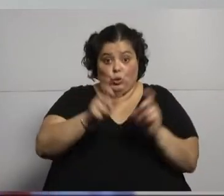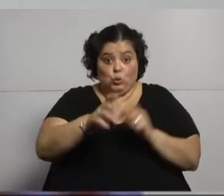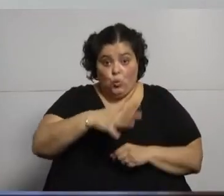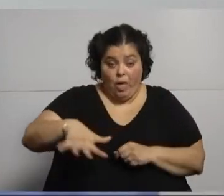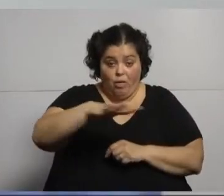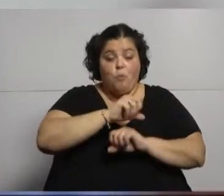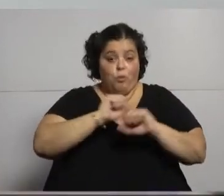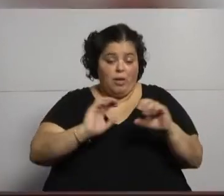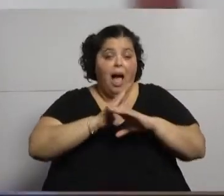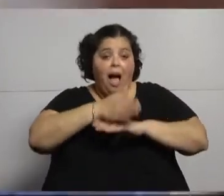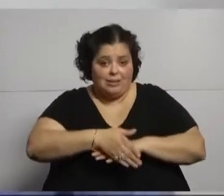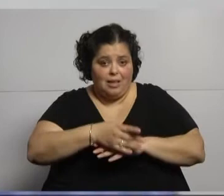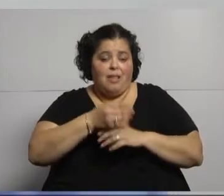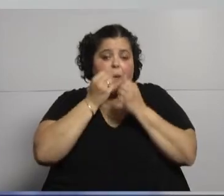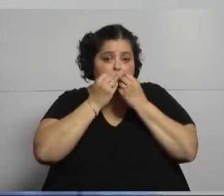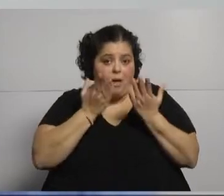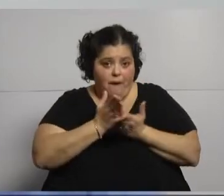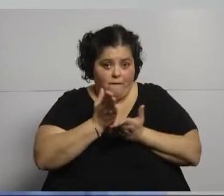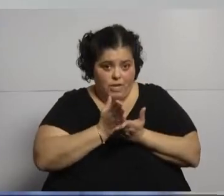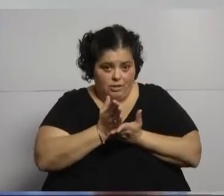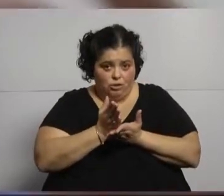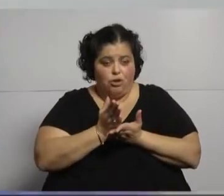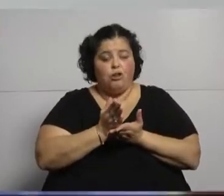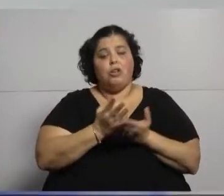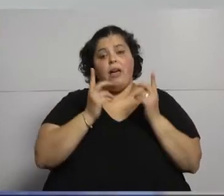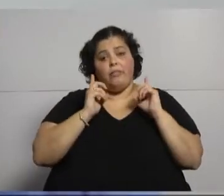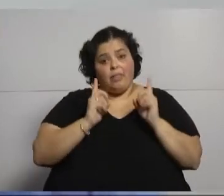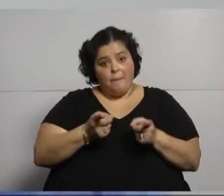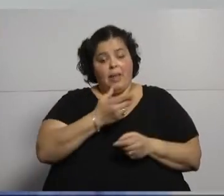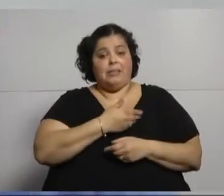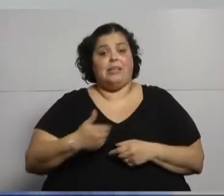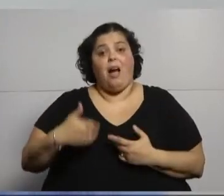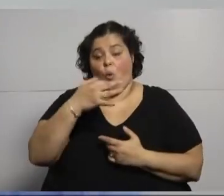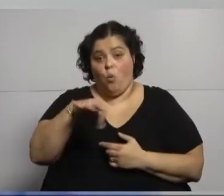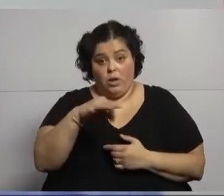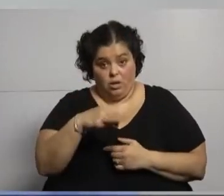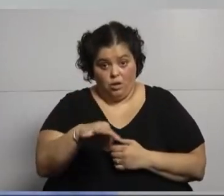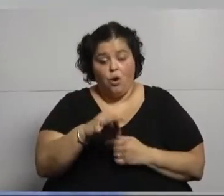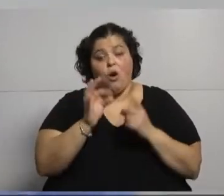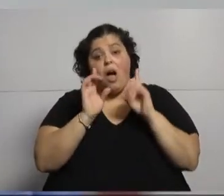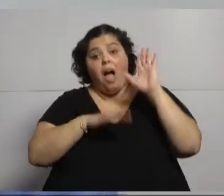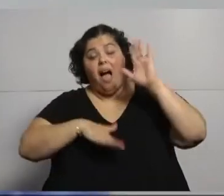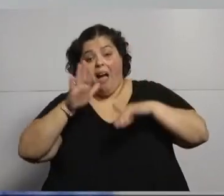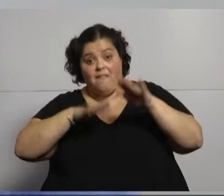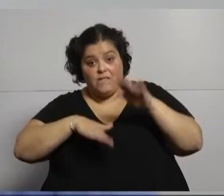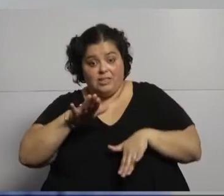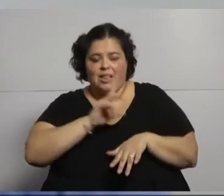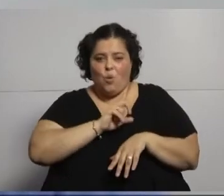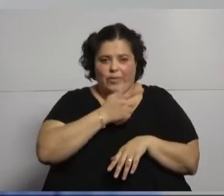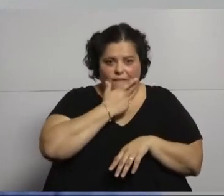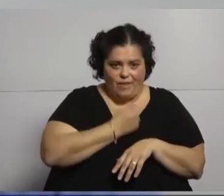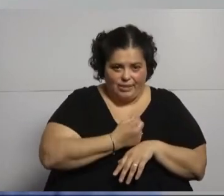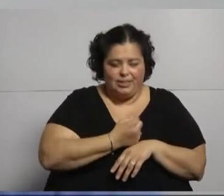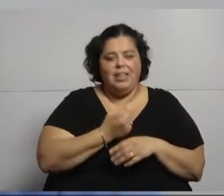de Estado único, que muchos venimos hablándolo hace tiempo, pero que hay veces no es tan fácil, para que respecto a algunos ámbitos